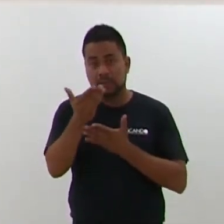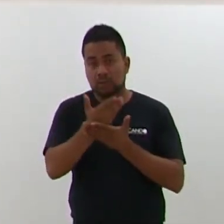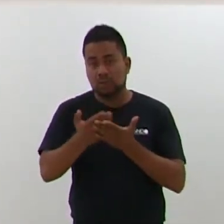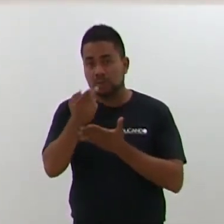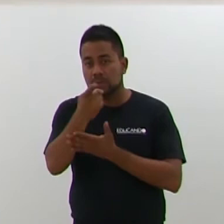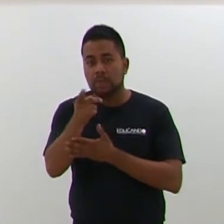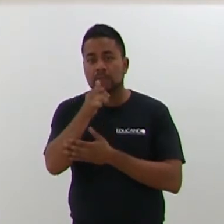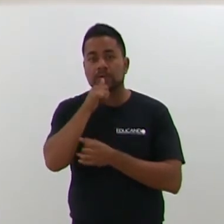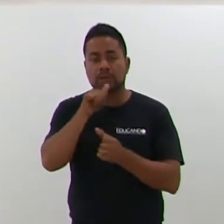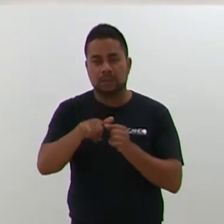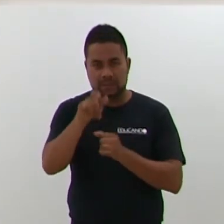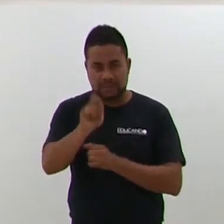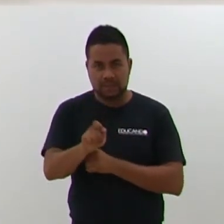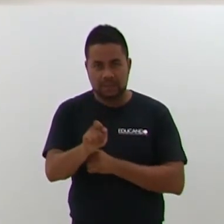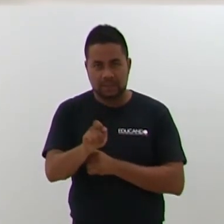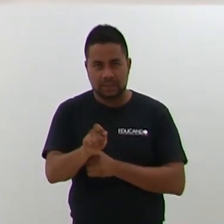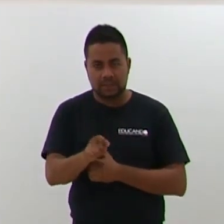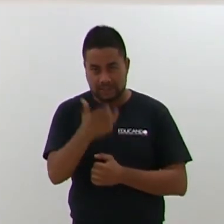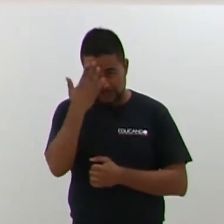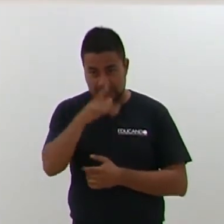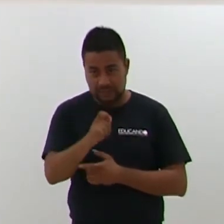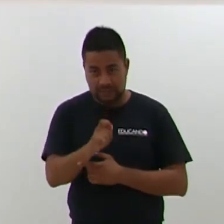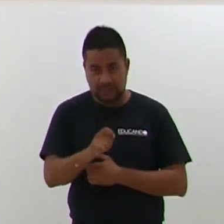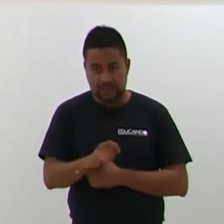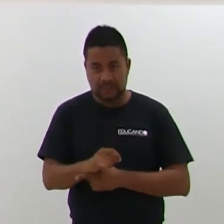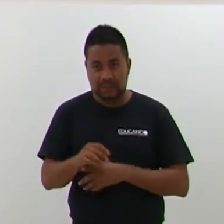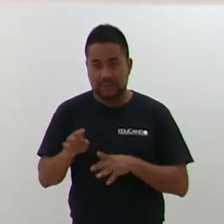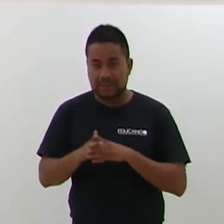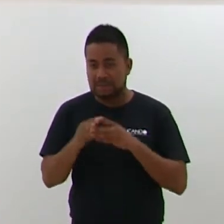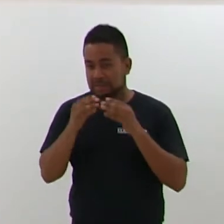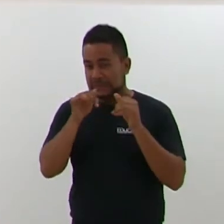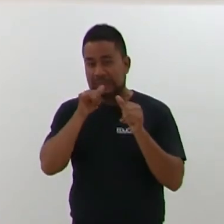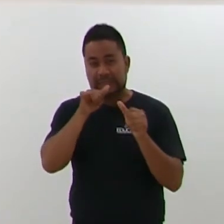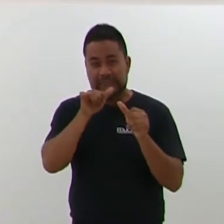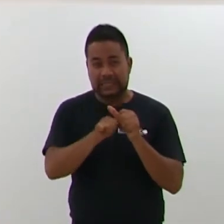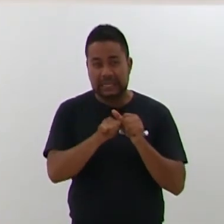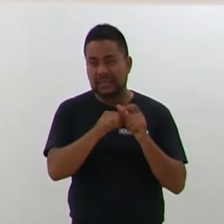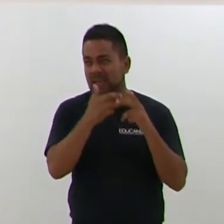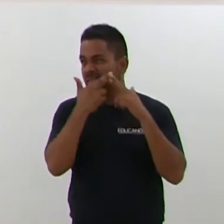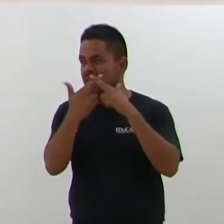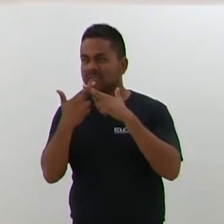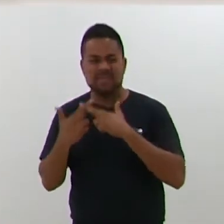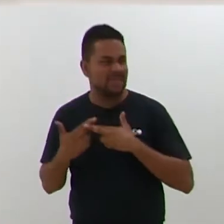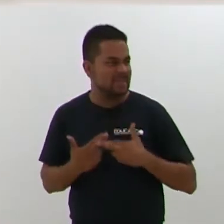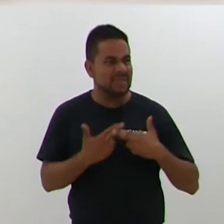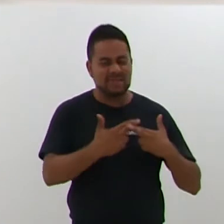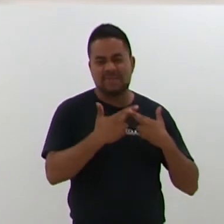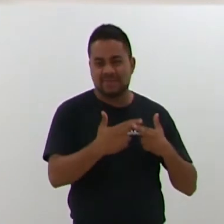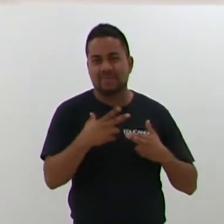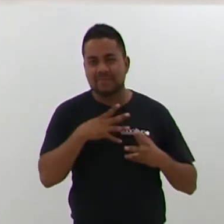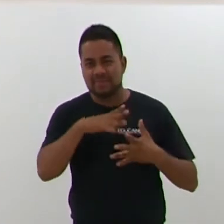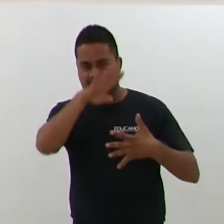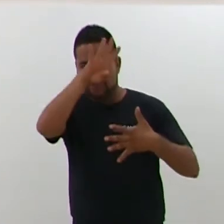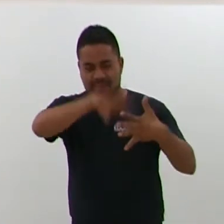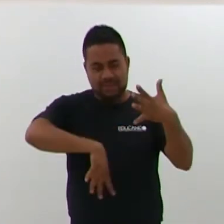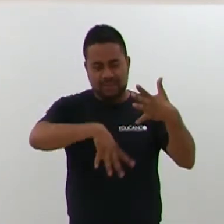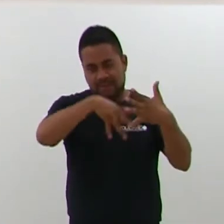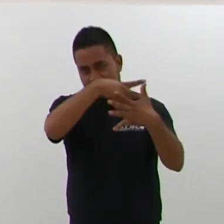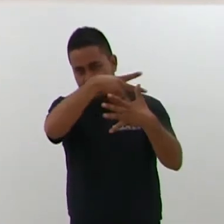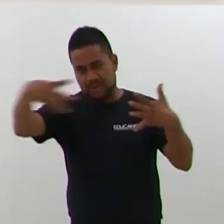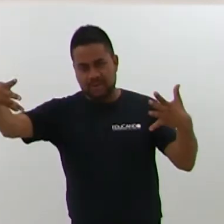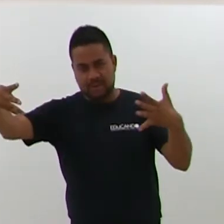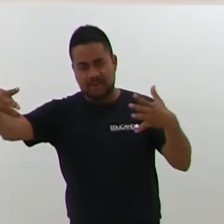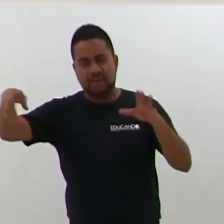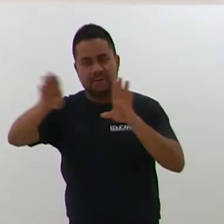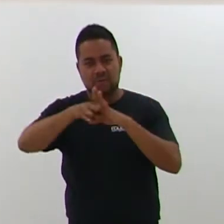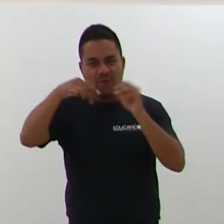letras? Son, pues, muchas letras, ¿sí?, que están colocadas de tal manera